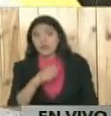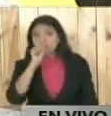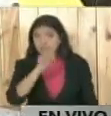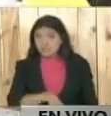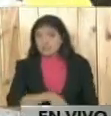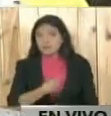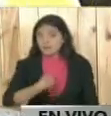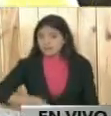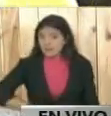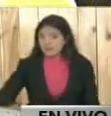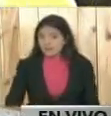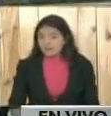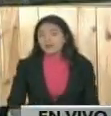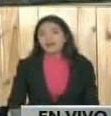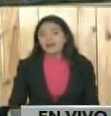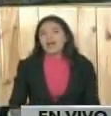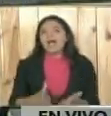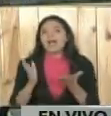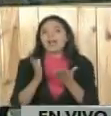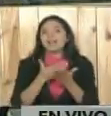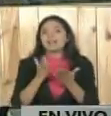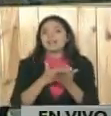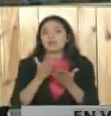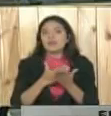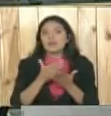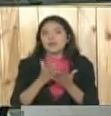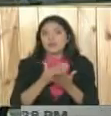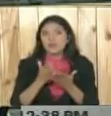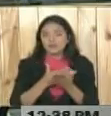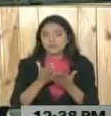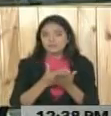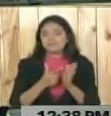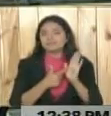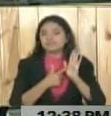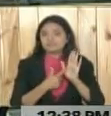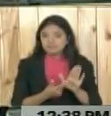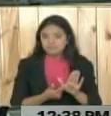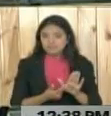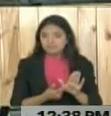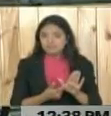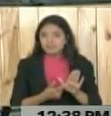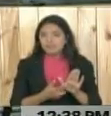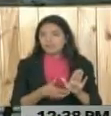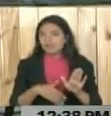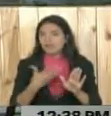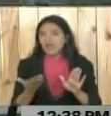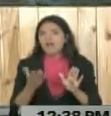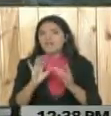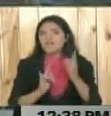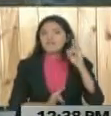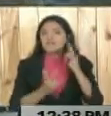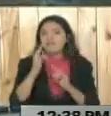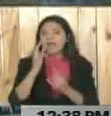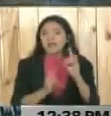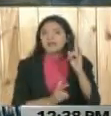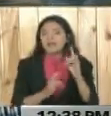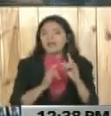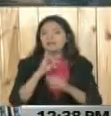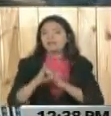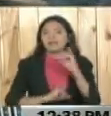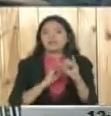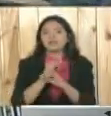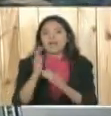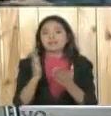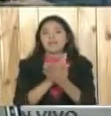Correcto. Mira, aquí tengo el libro de Pascualina Curcio, que están presentando en la Feria Internacional del